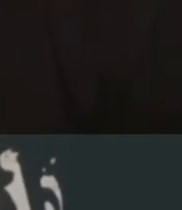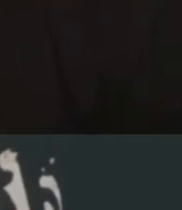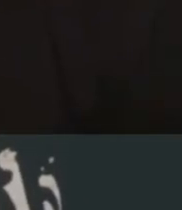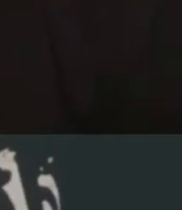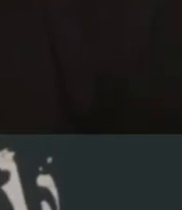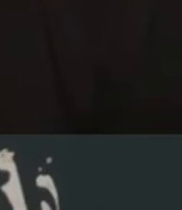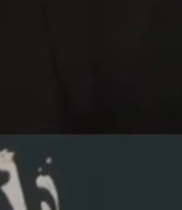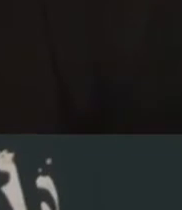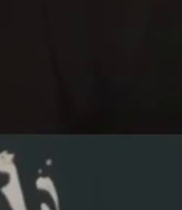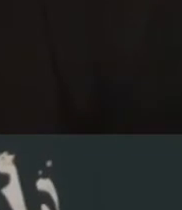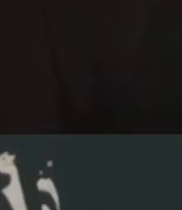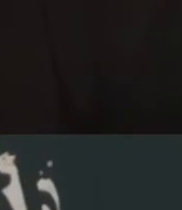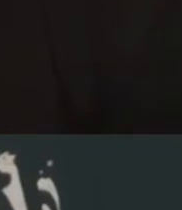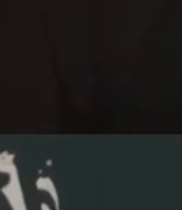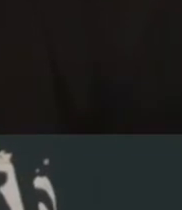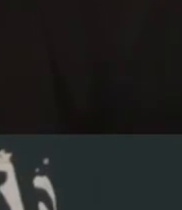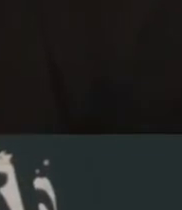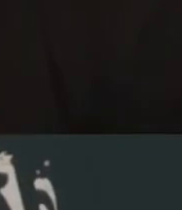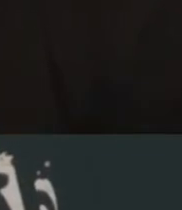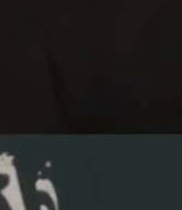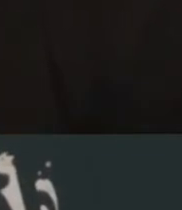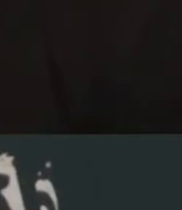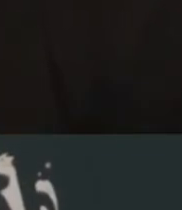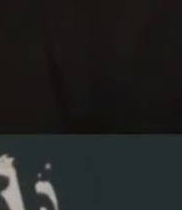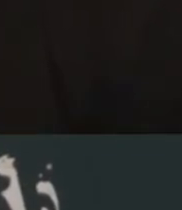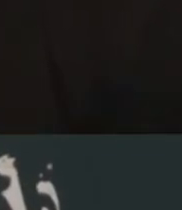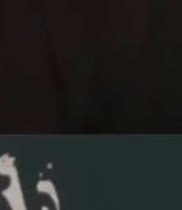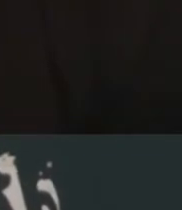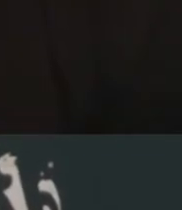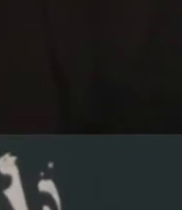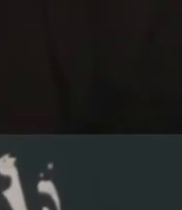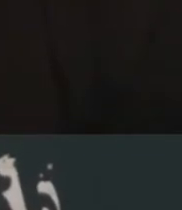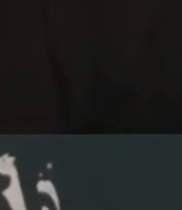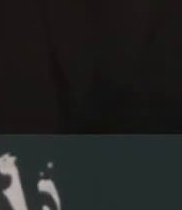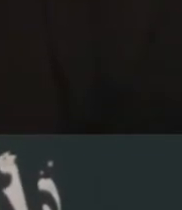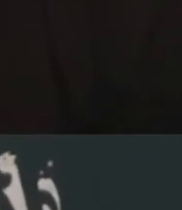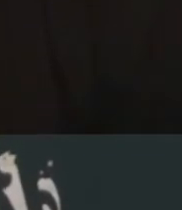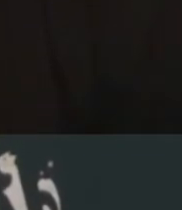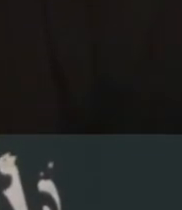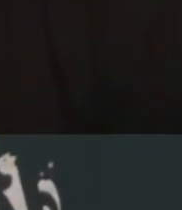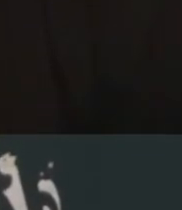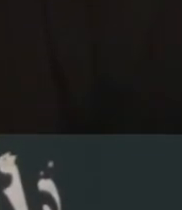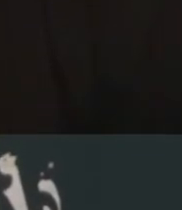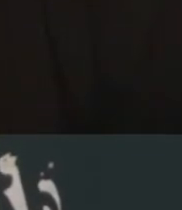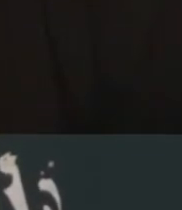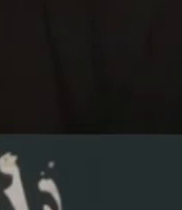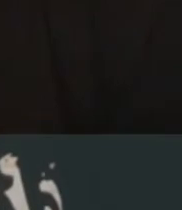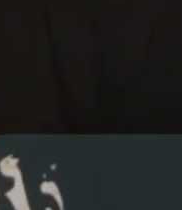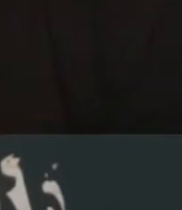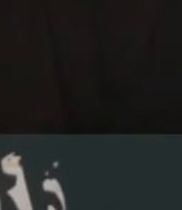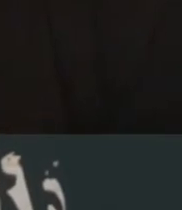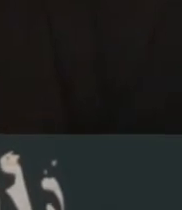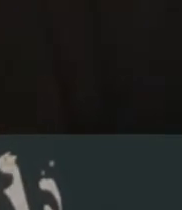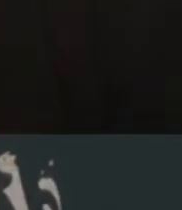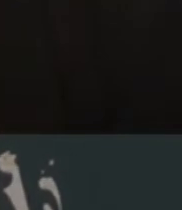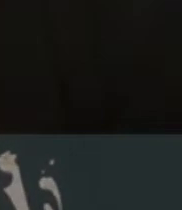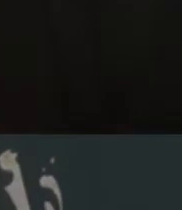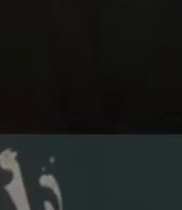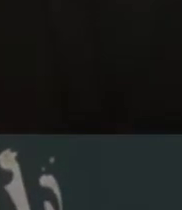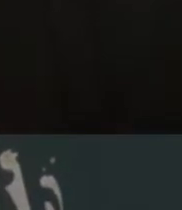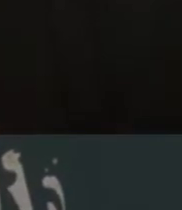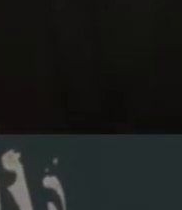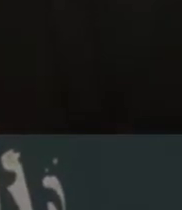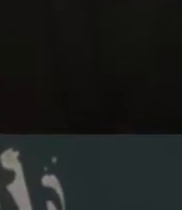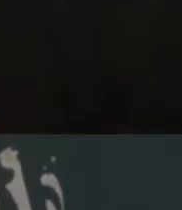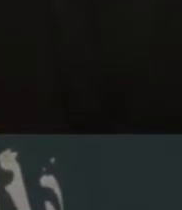Sur. Y en el lado oriente de América del Sur y de Nueva Zelanda, los árboles están creciendo mejor debido a este cambio de